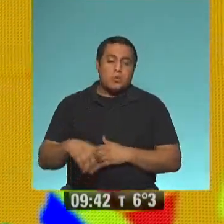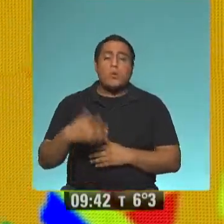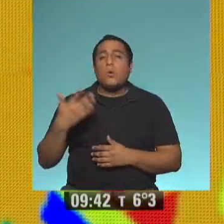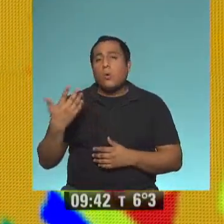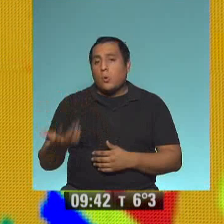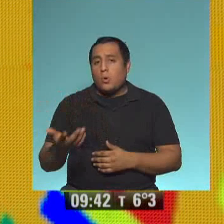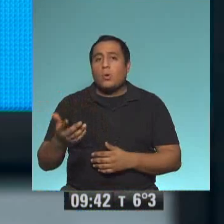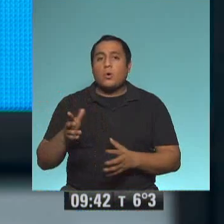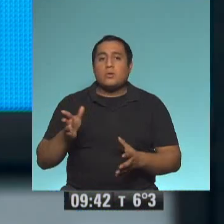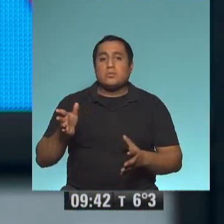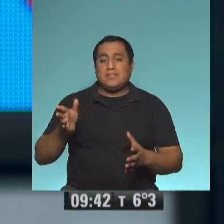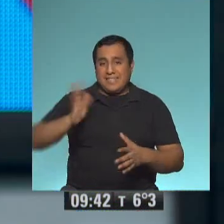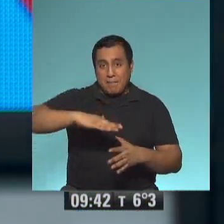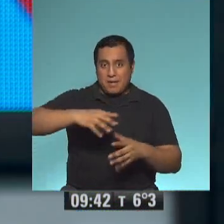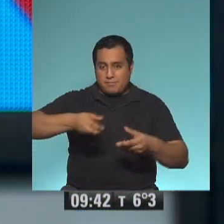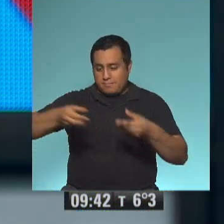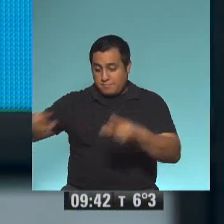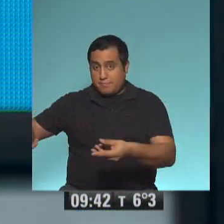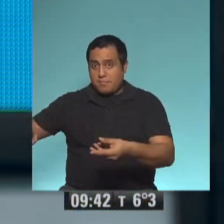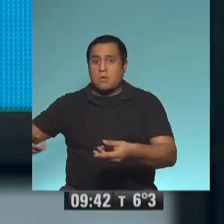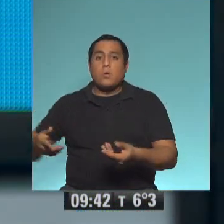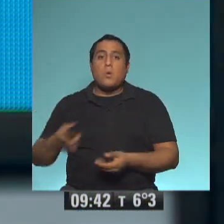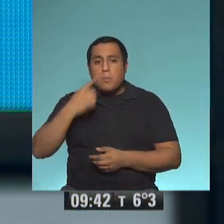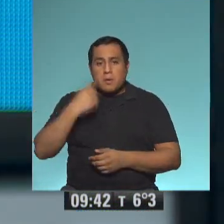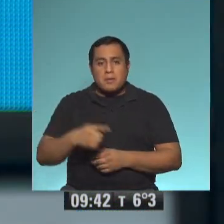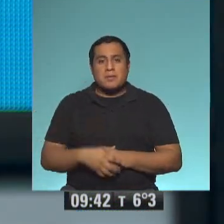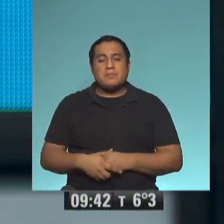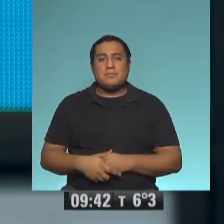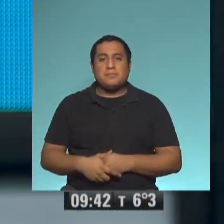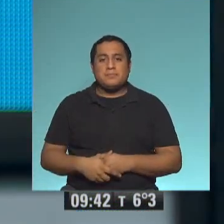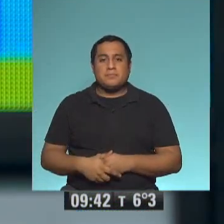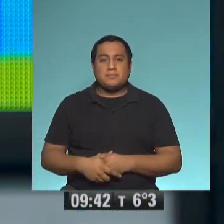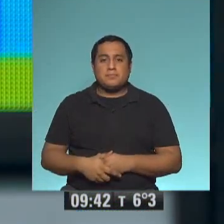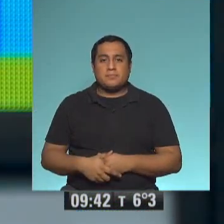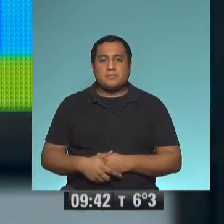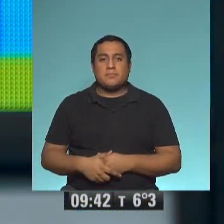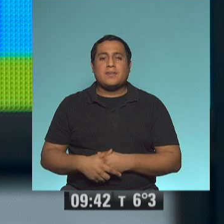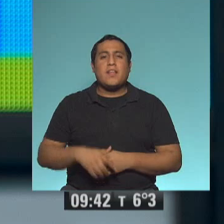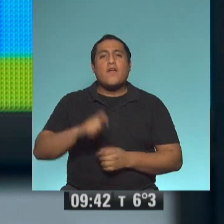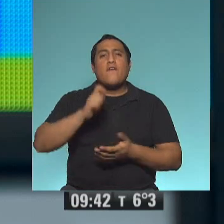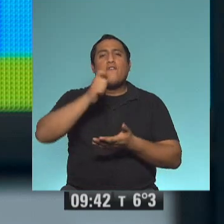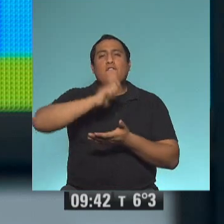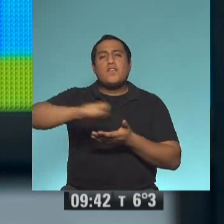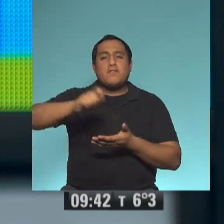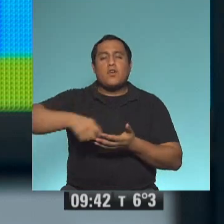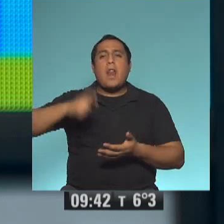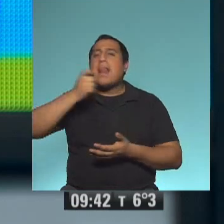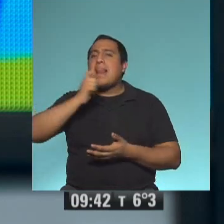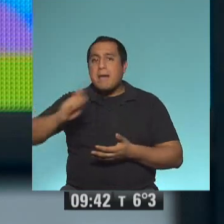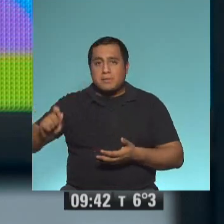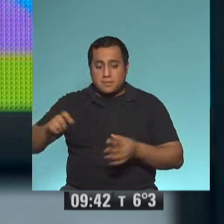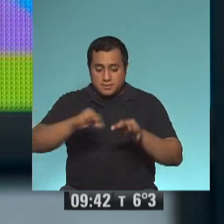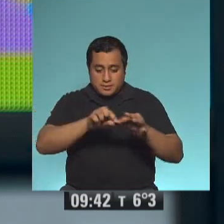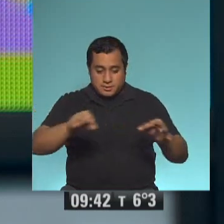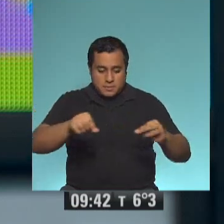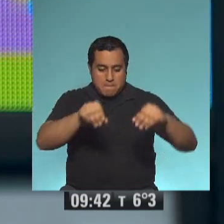caja. Pegamos el rollito o, si no tienen, fíjense, nosotros usamos un fibrón o un lapicito que también